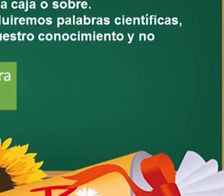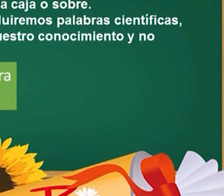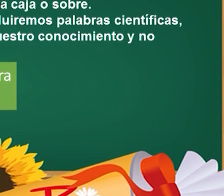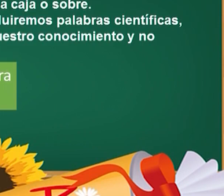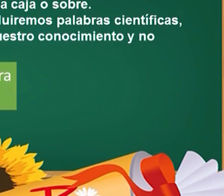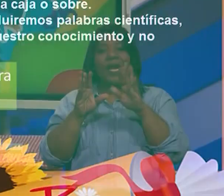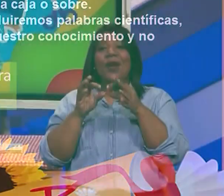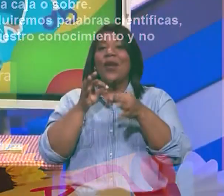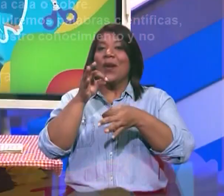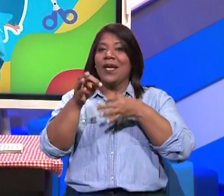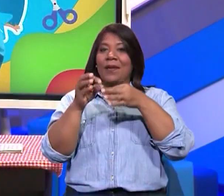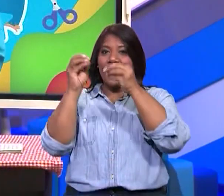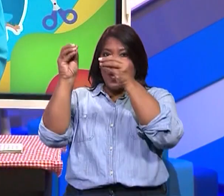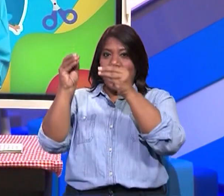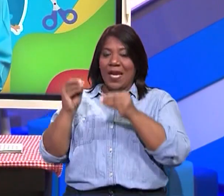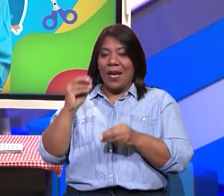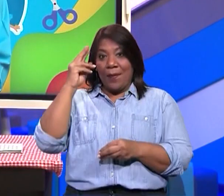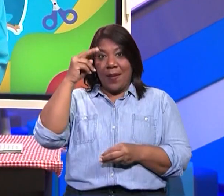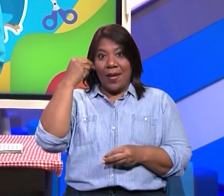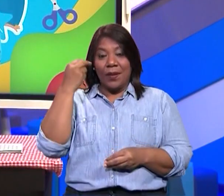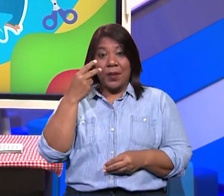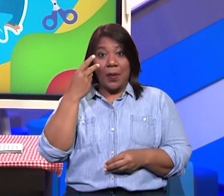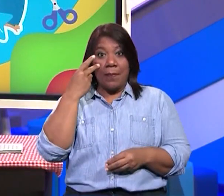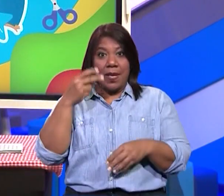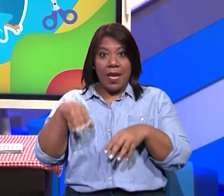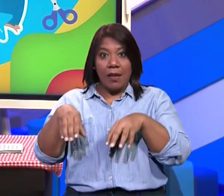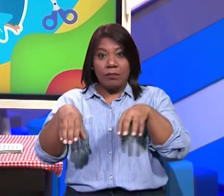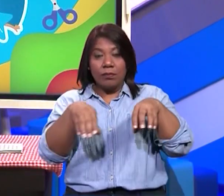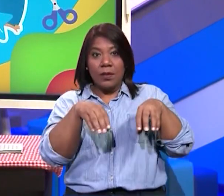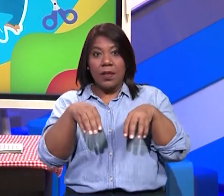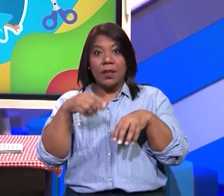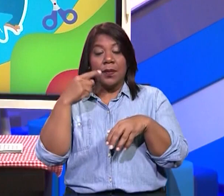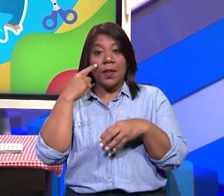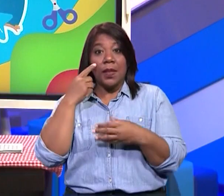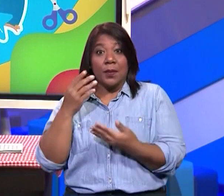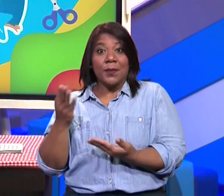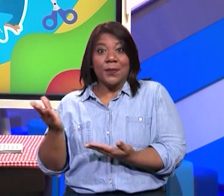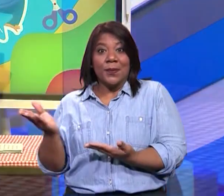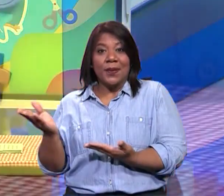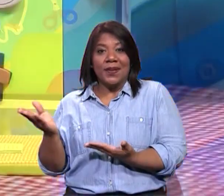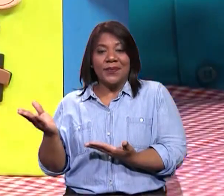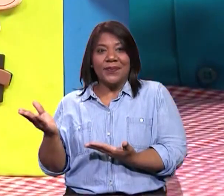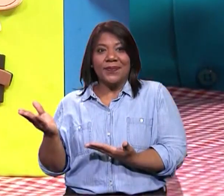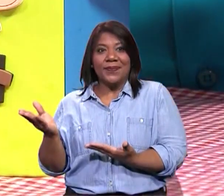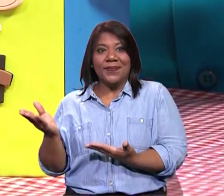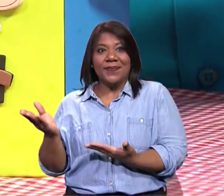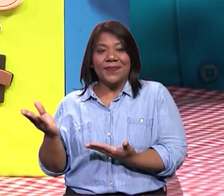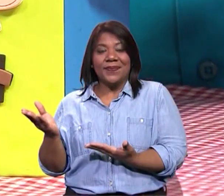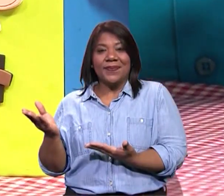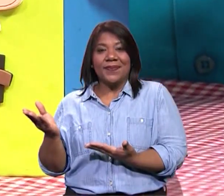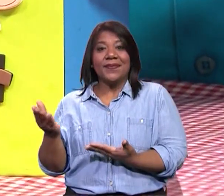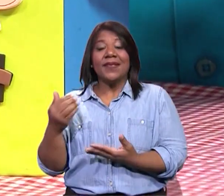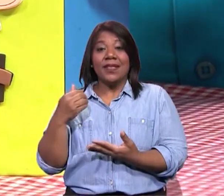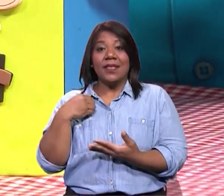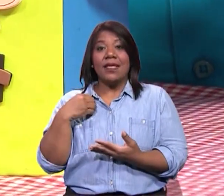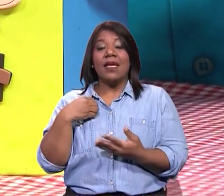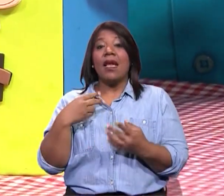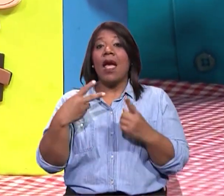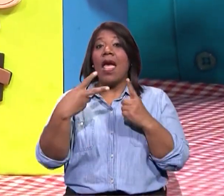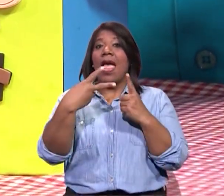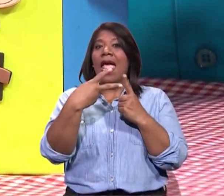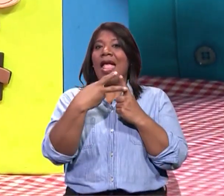interesante esta actividad. Aquí en esta caja, para ver cámara si me la puedes enfocar, tengo el